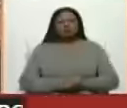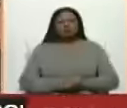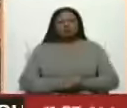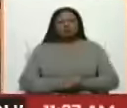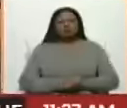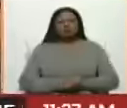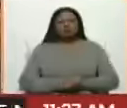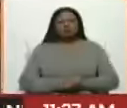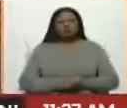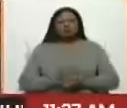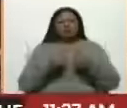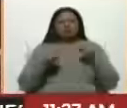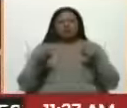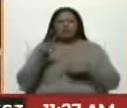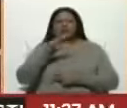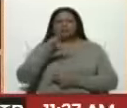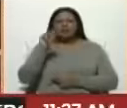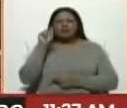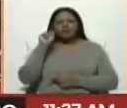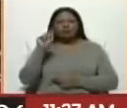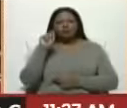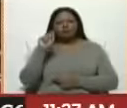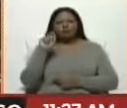una diferencia de 30 puntos.